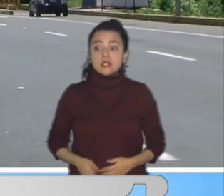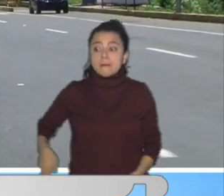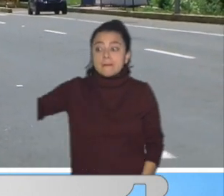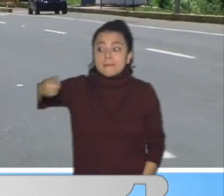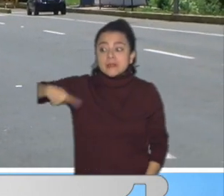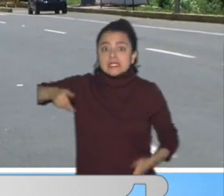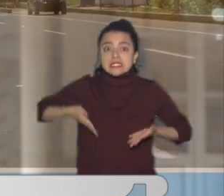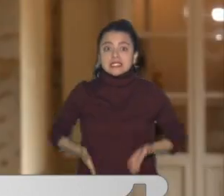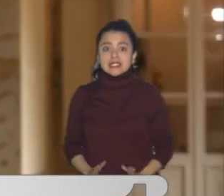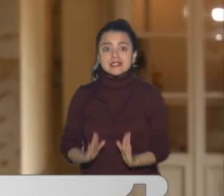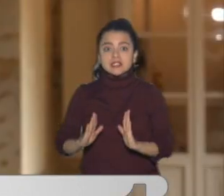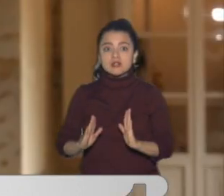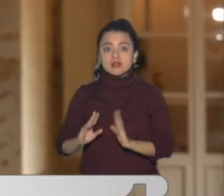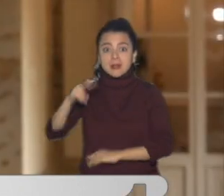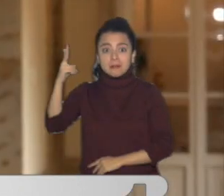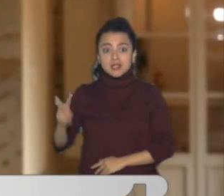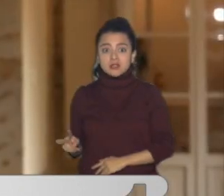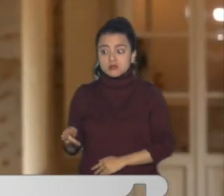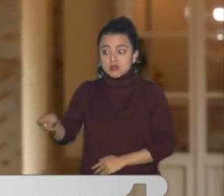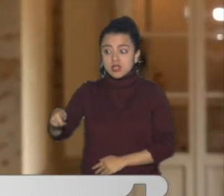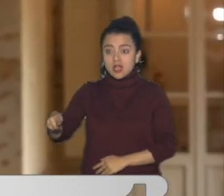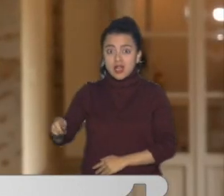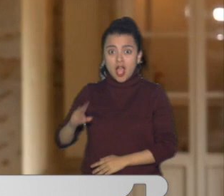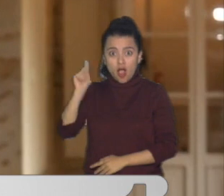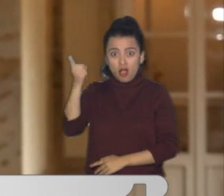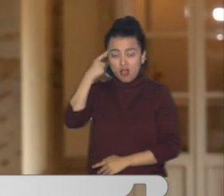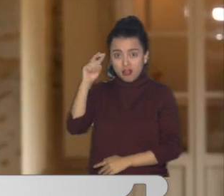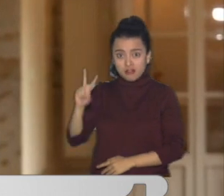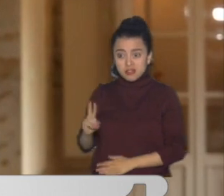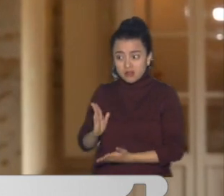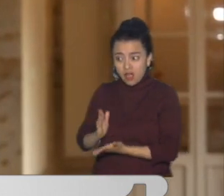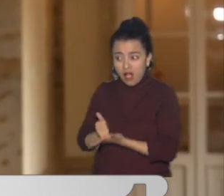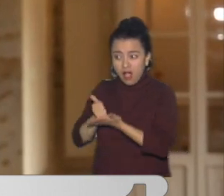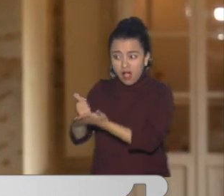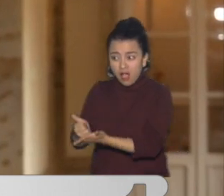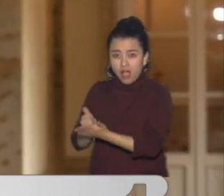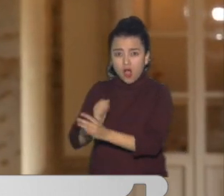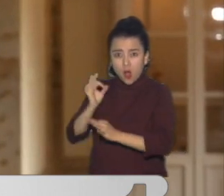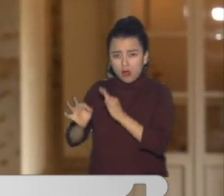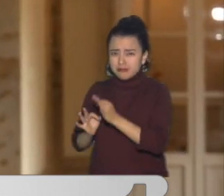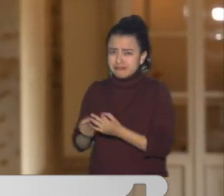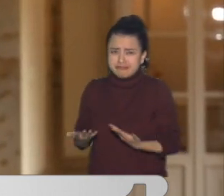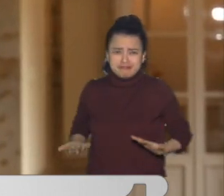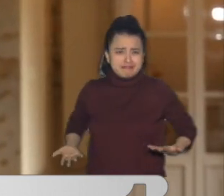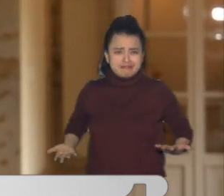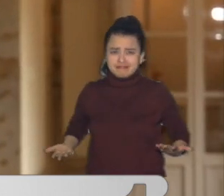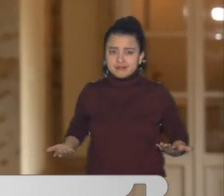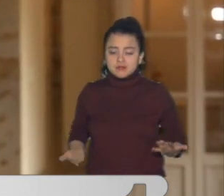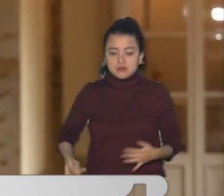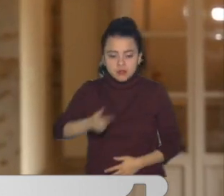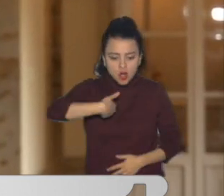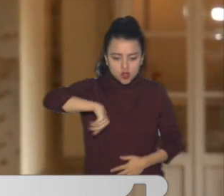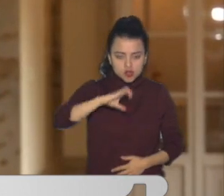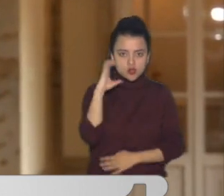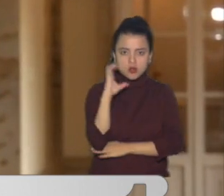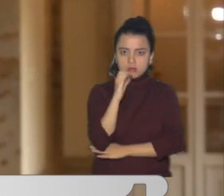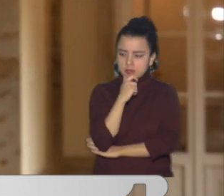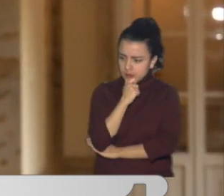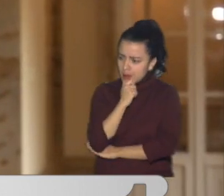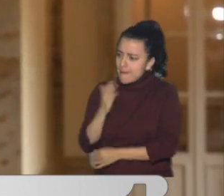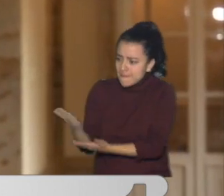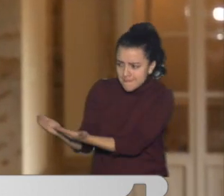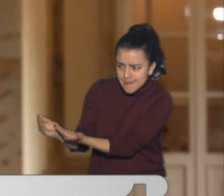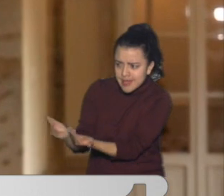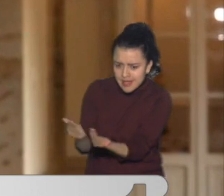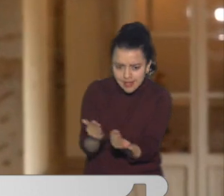sido abandonados por su Estado. Nosotros hemos trabajado con toda nuestra institucionalidad para brindarle a los colombianos y a esos